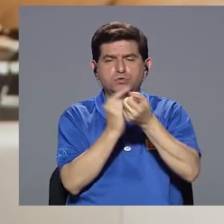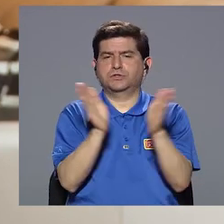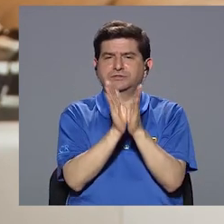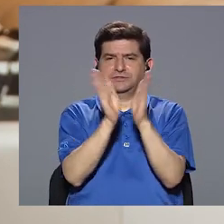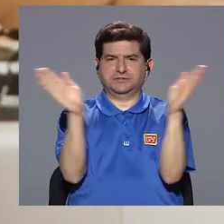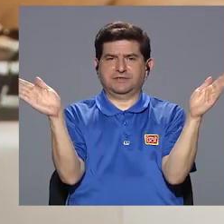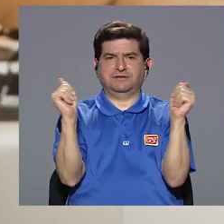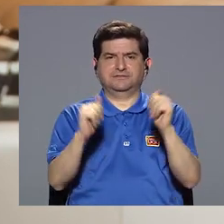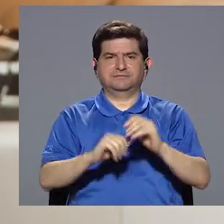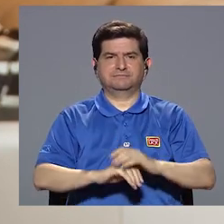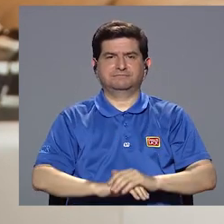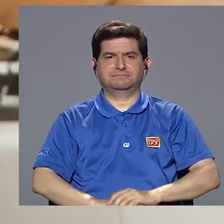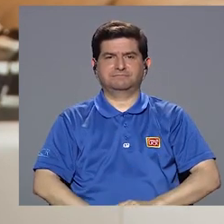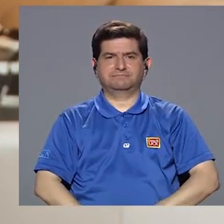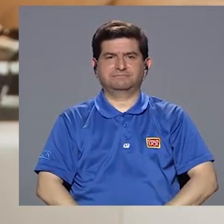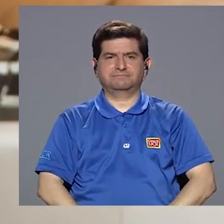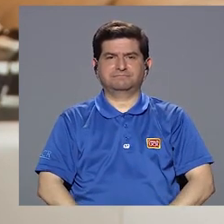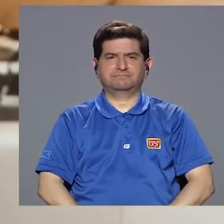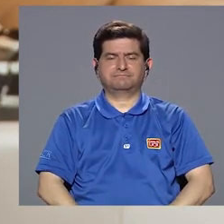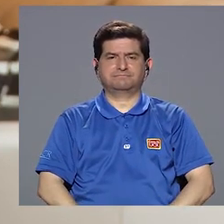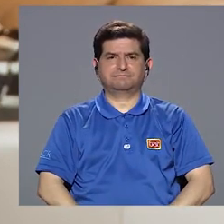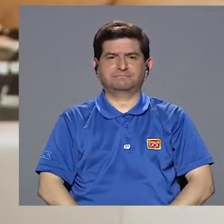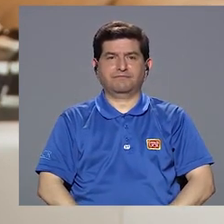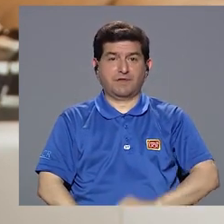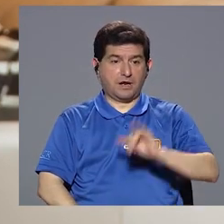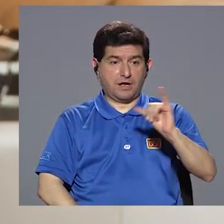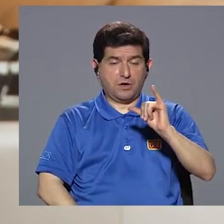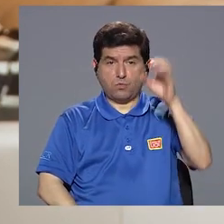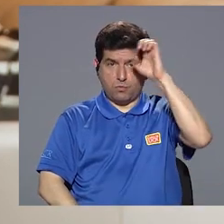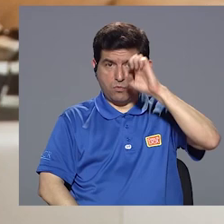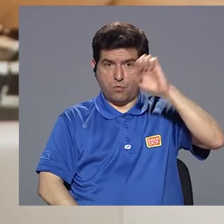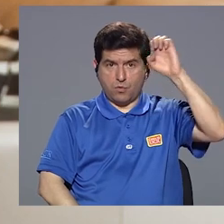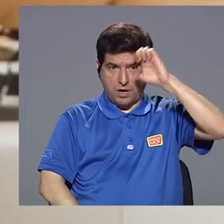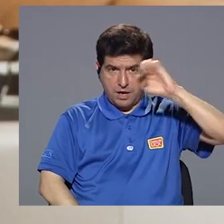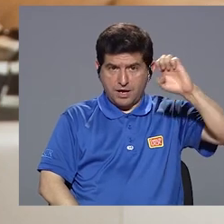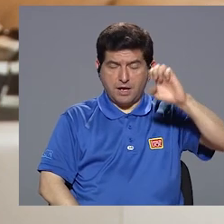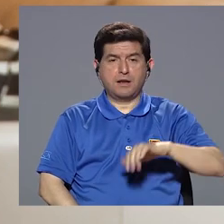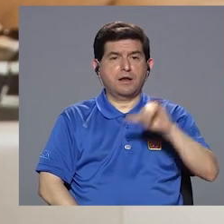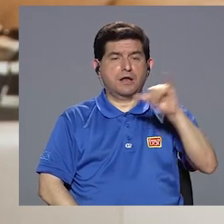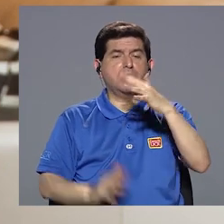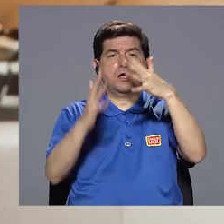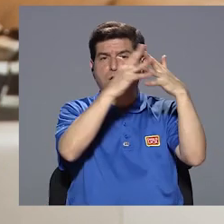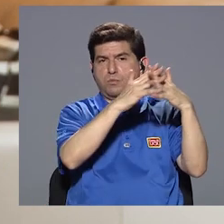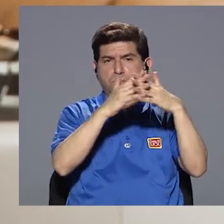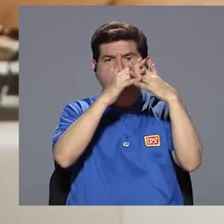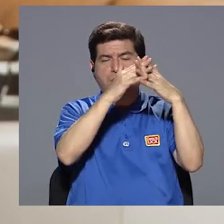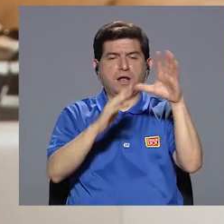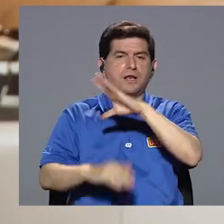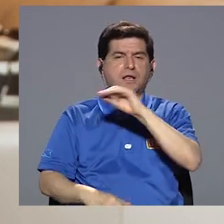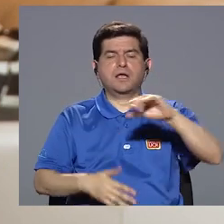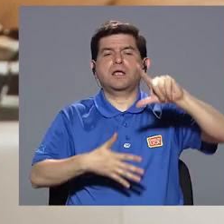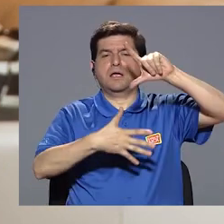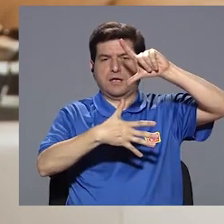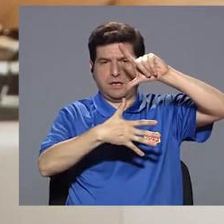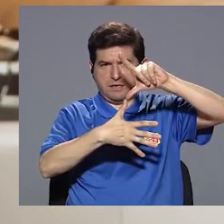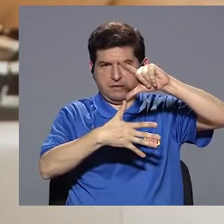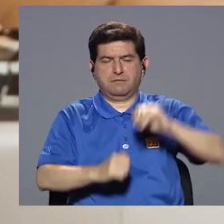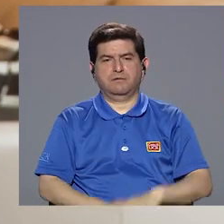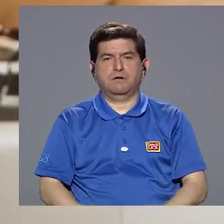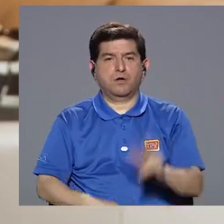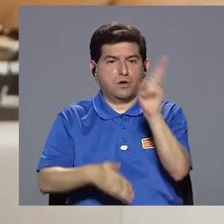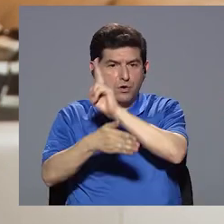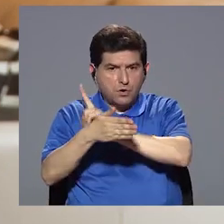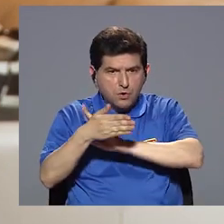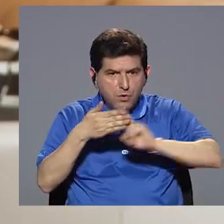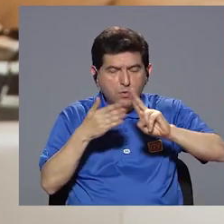con sociedad en general así como fue en europa lo es también en eeuu y en américa